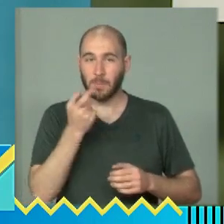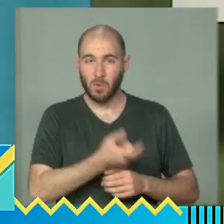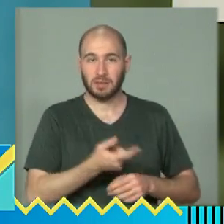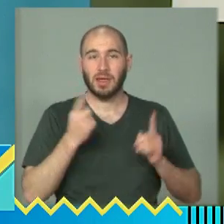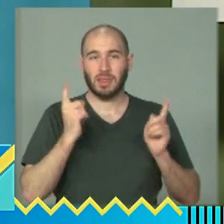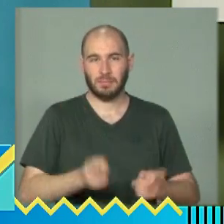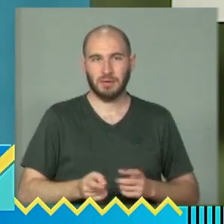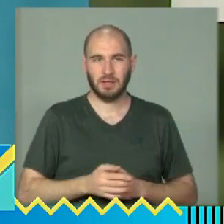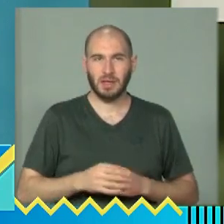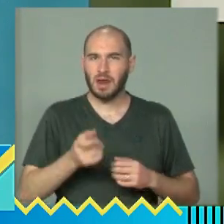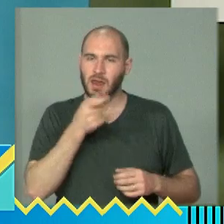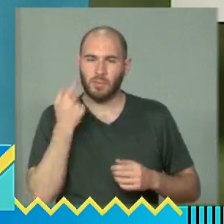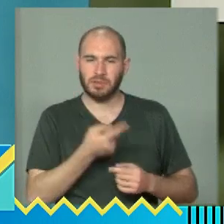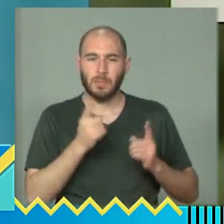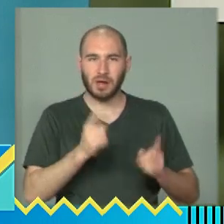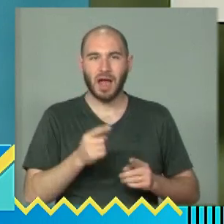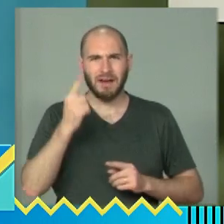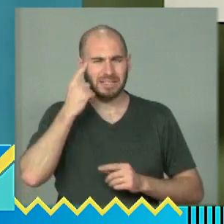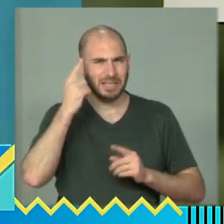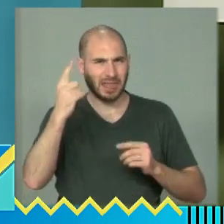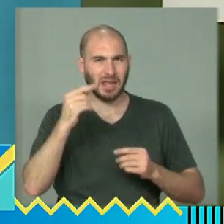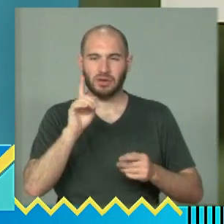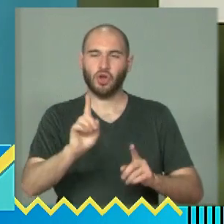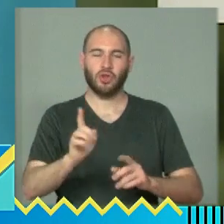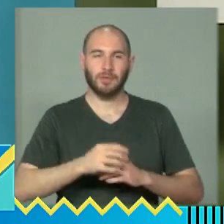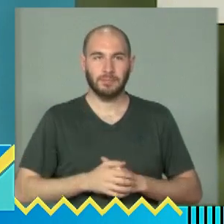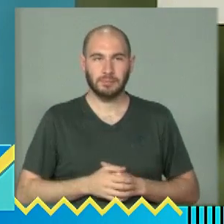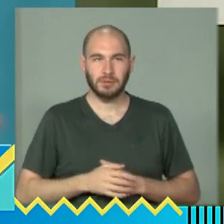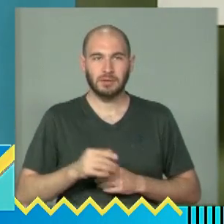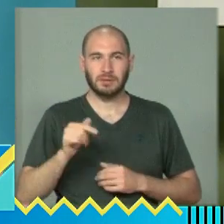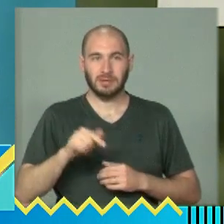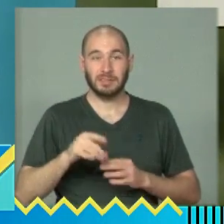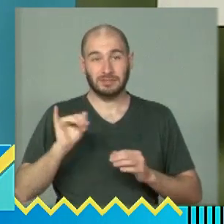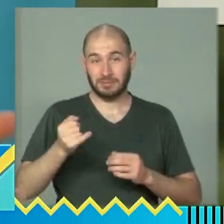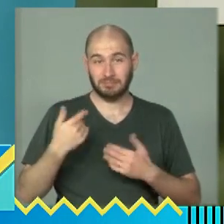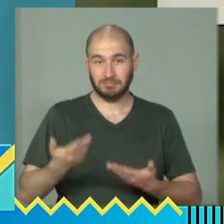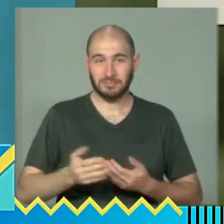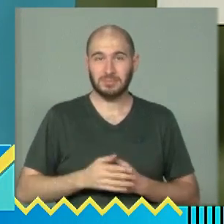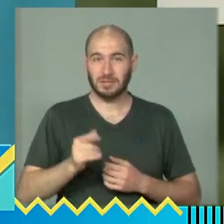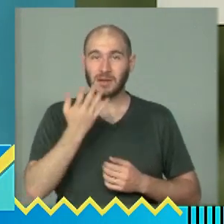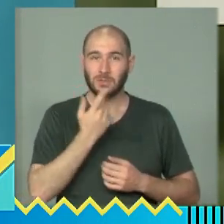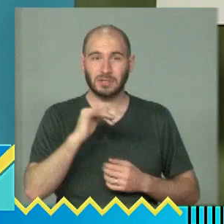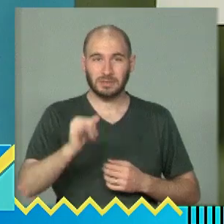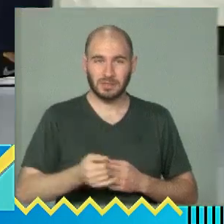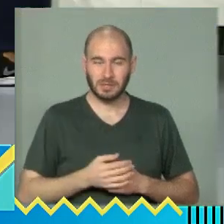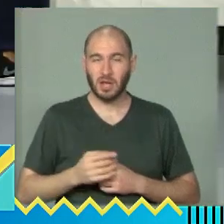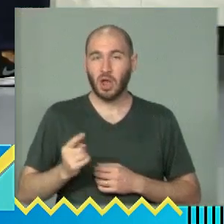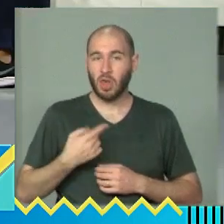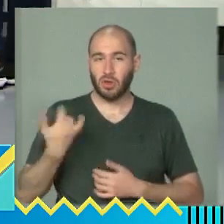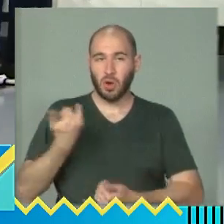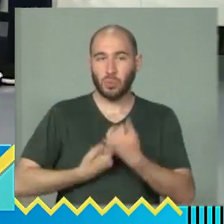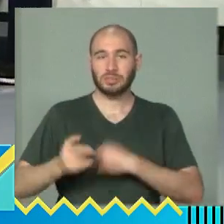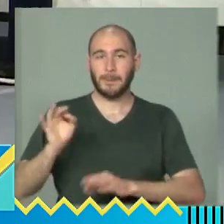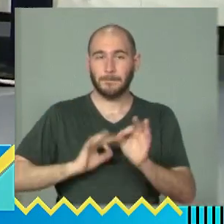En definitiva, ver esa respuesta, porque a veces se tiene la idea de que quizás no, de que no les guste tanto, y no, sí gusta, ¿no? Claro, a nosotros cuando nos contaron